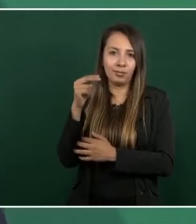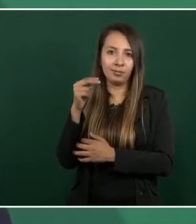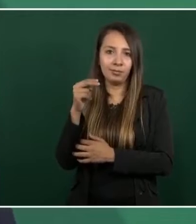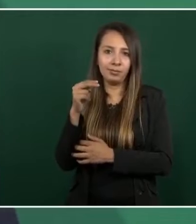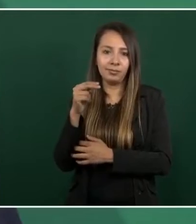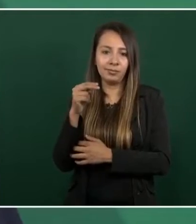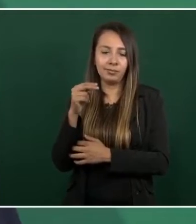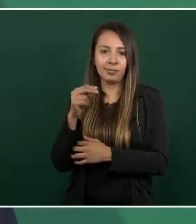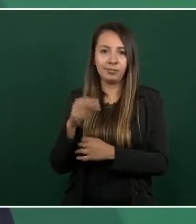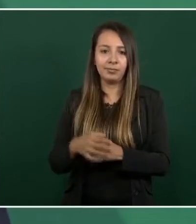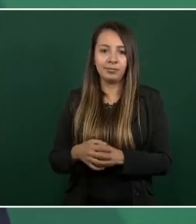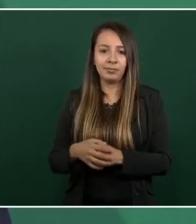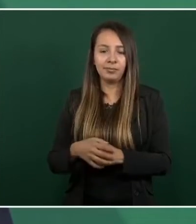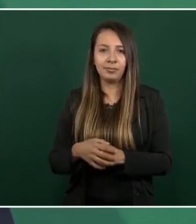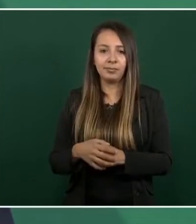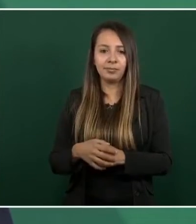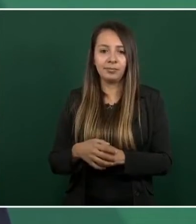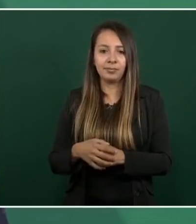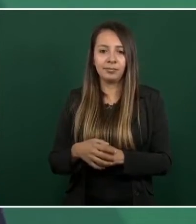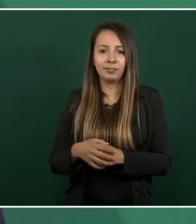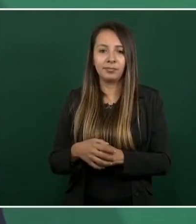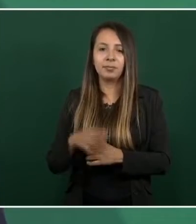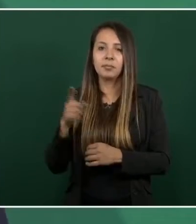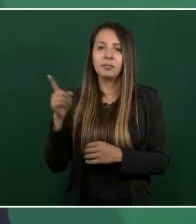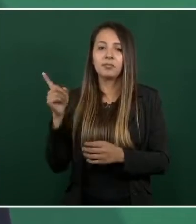Y van a estar